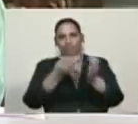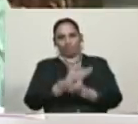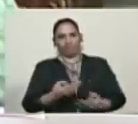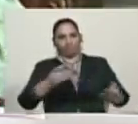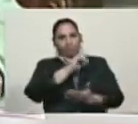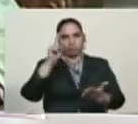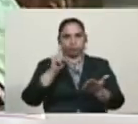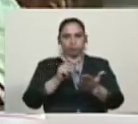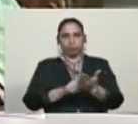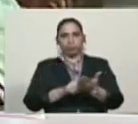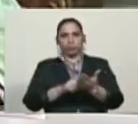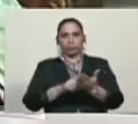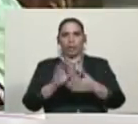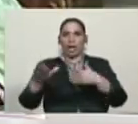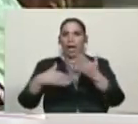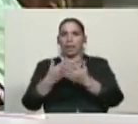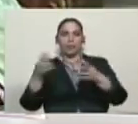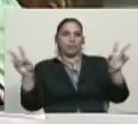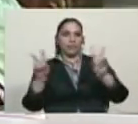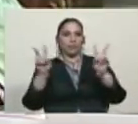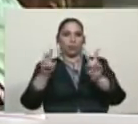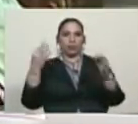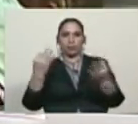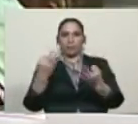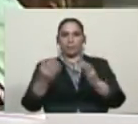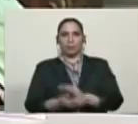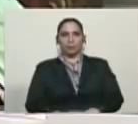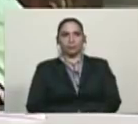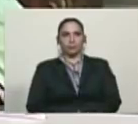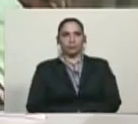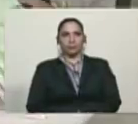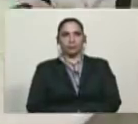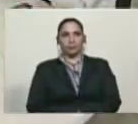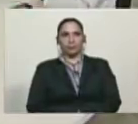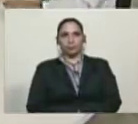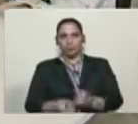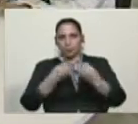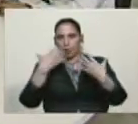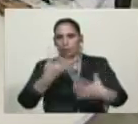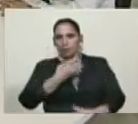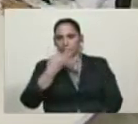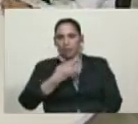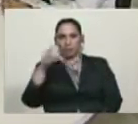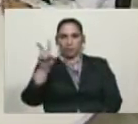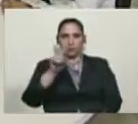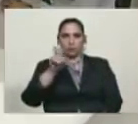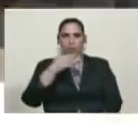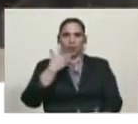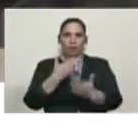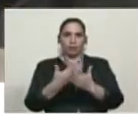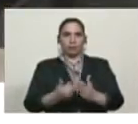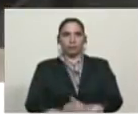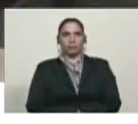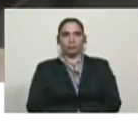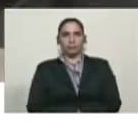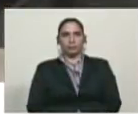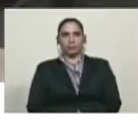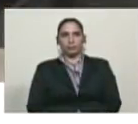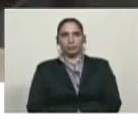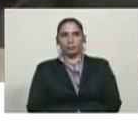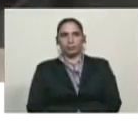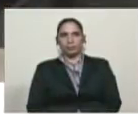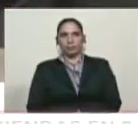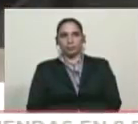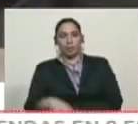total hasta la victoria siempre buenas tardes a todos venezuela muchas gracias amigos